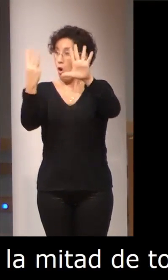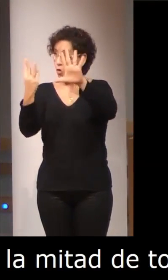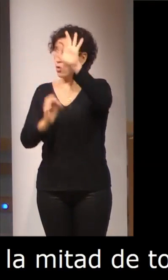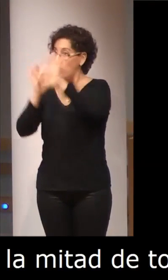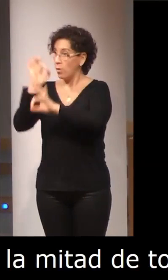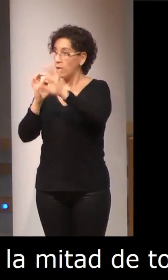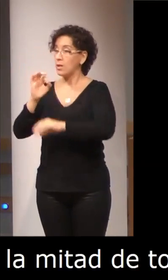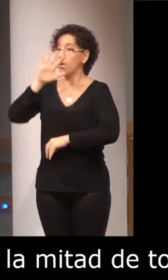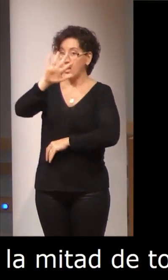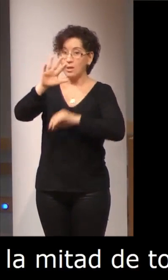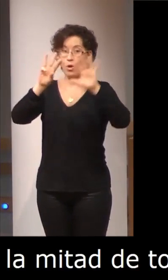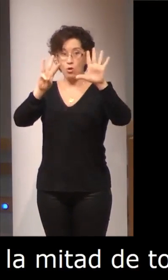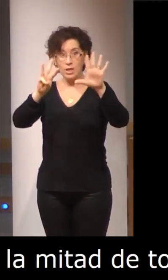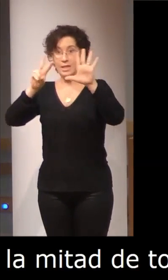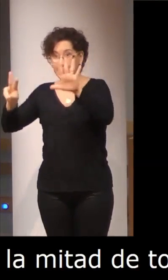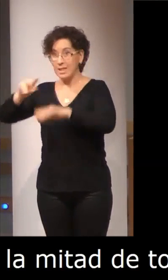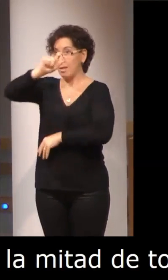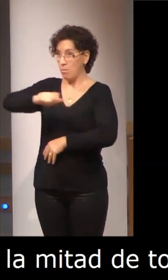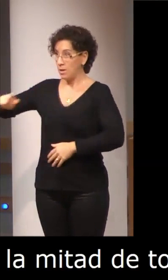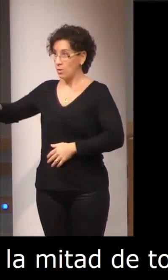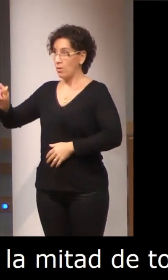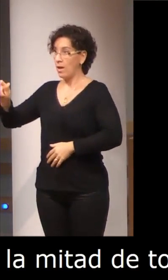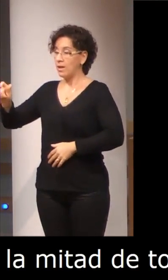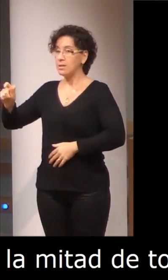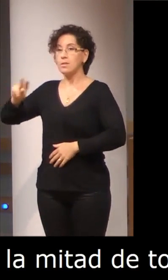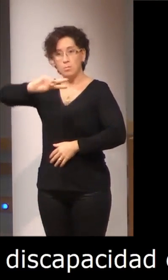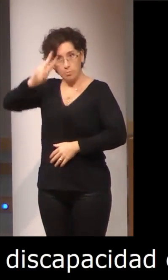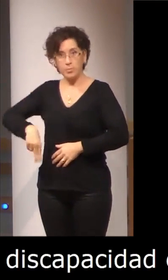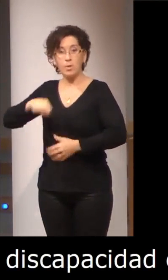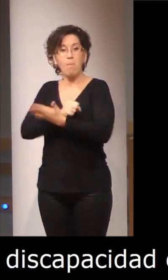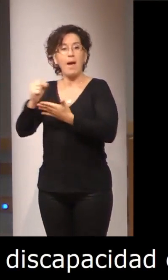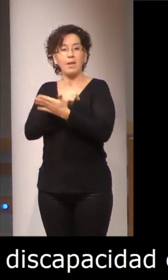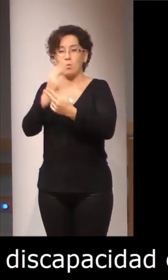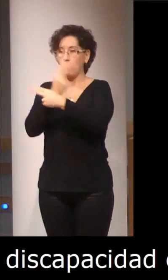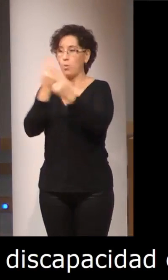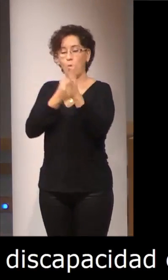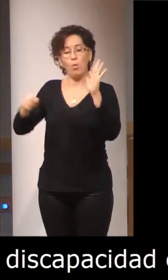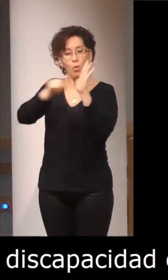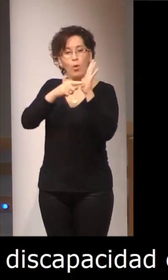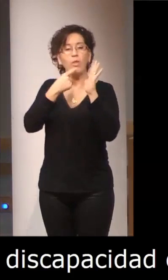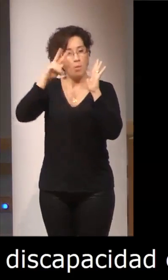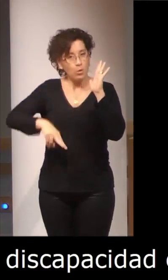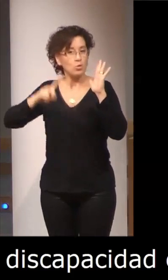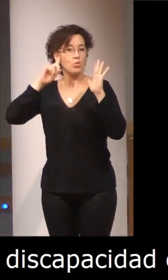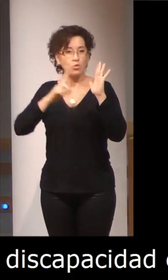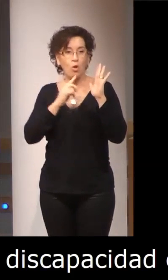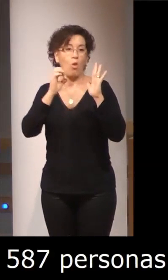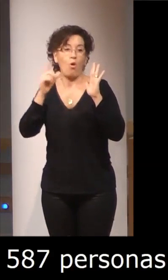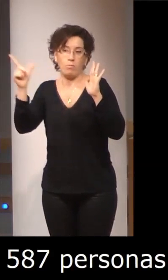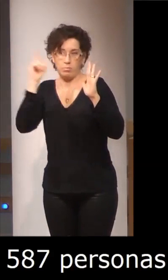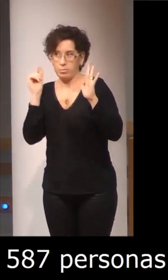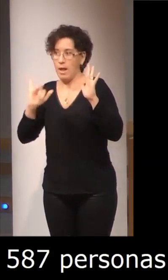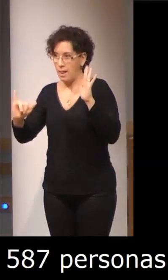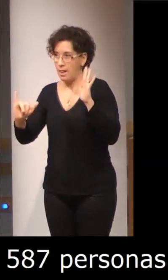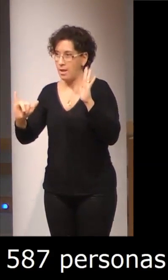587 personas, se declaran en su matrícula que son sordas o tienen pérdida auditiva. Es posible